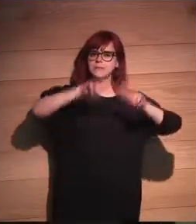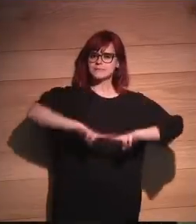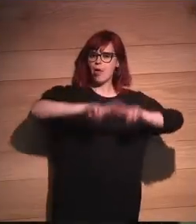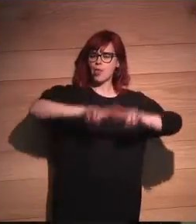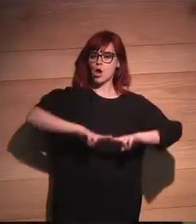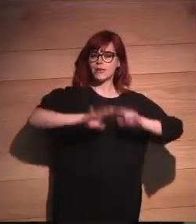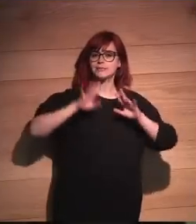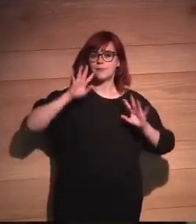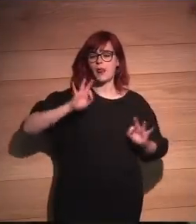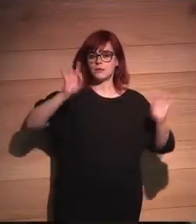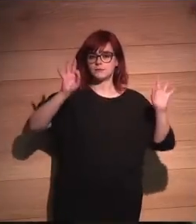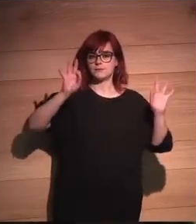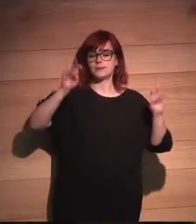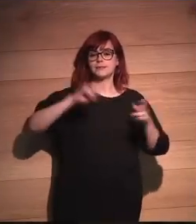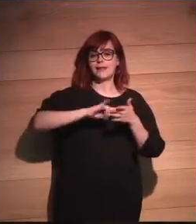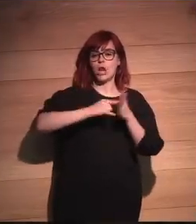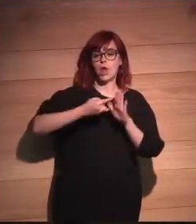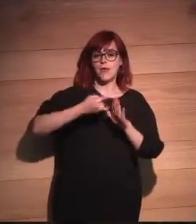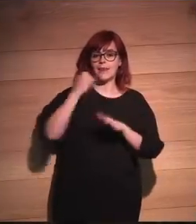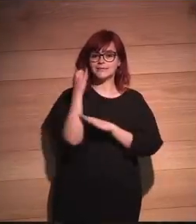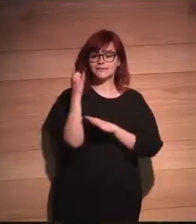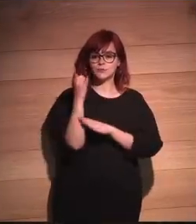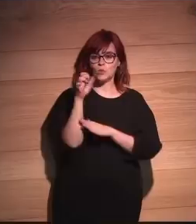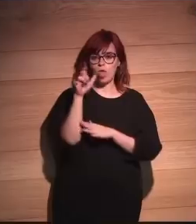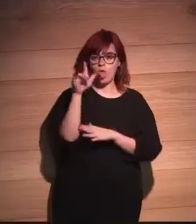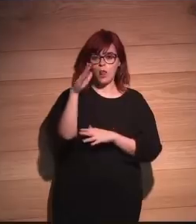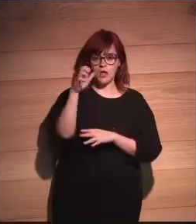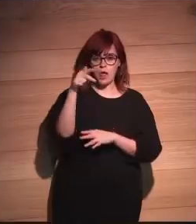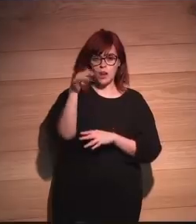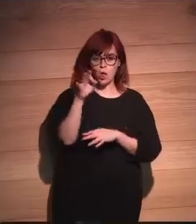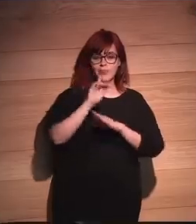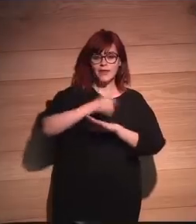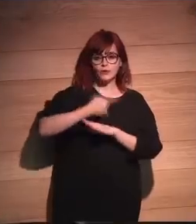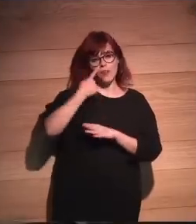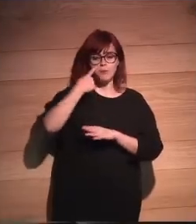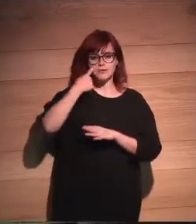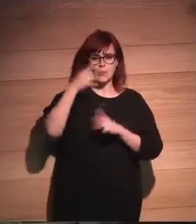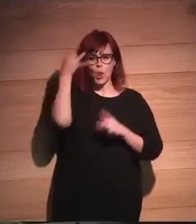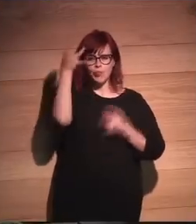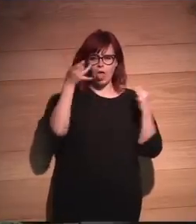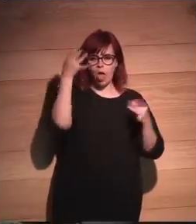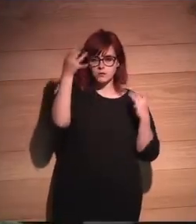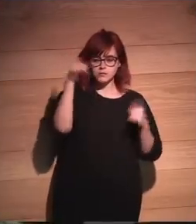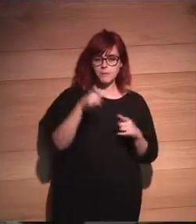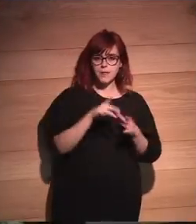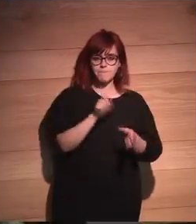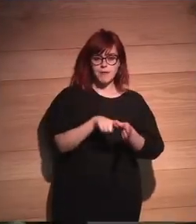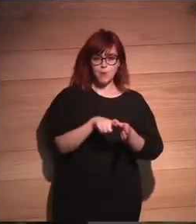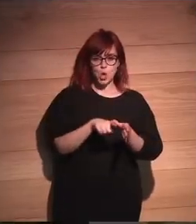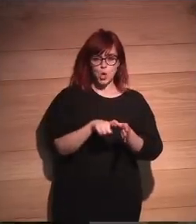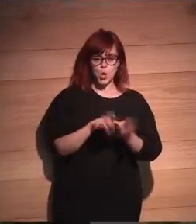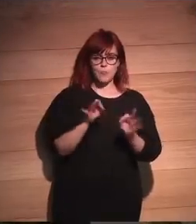investigador y especializado en lo que es tecnología en el Instituto Elcano, es director del Observatorio de las Ideas y miembro